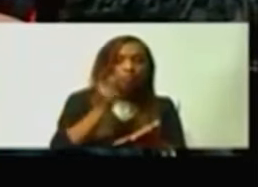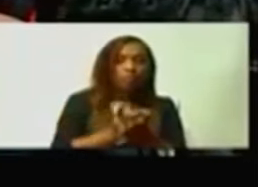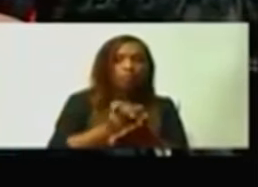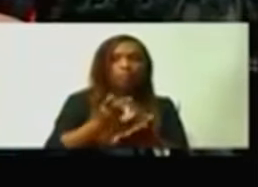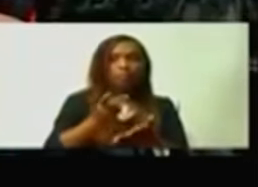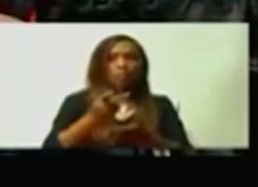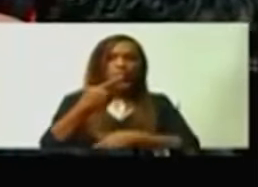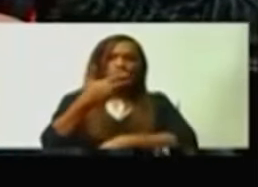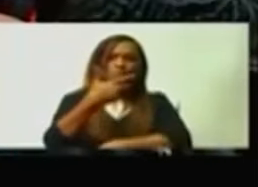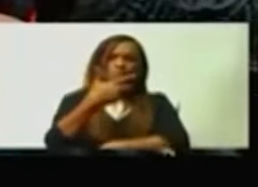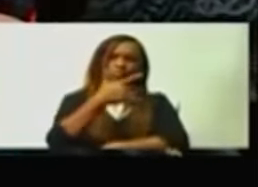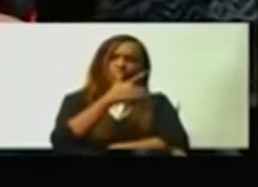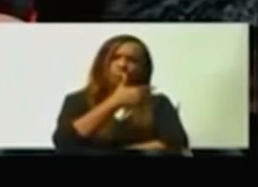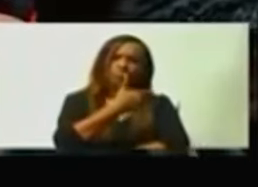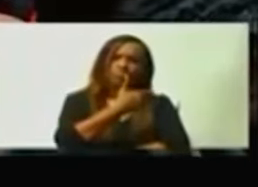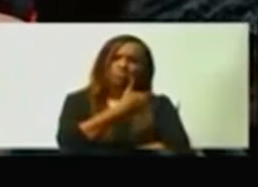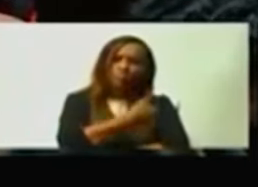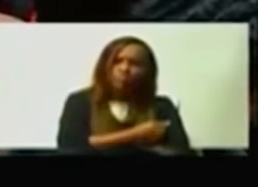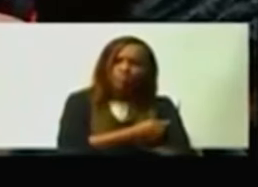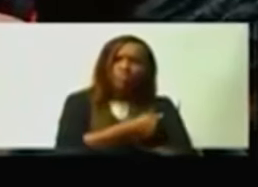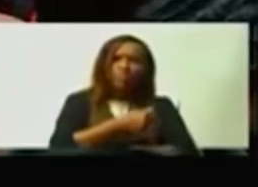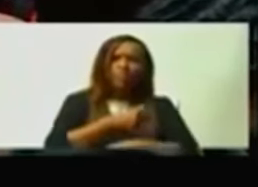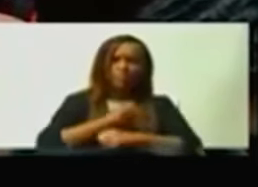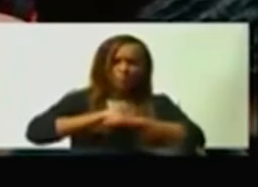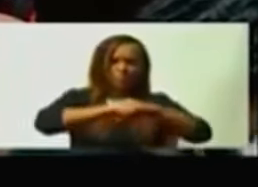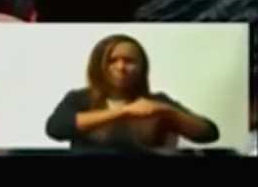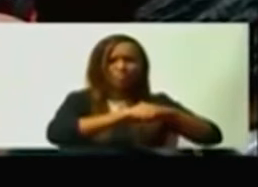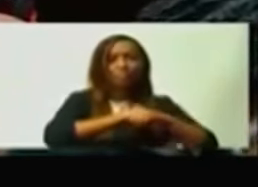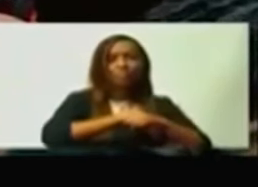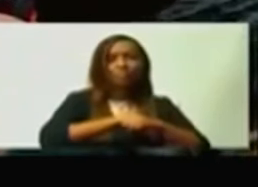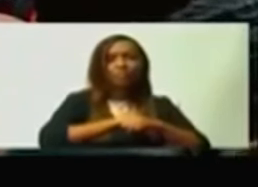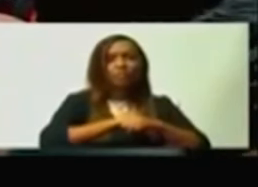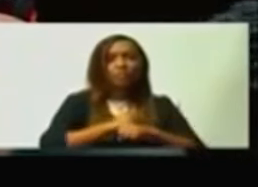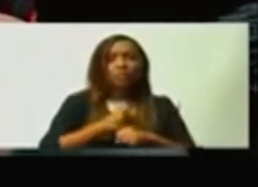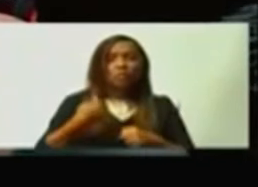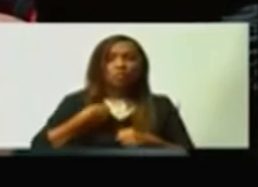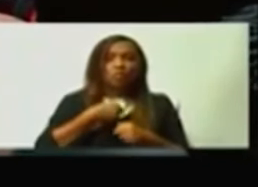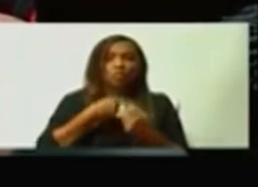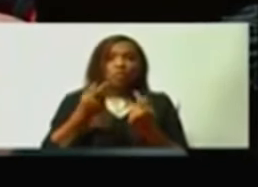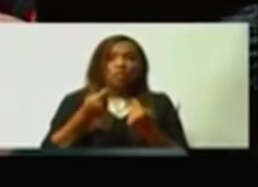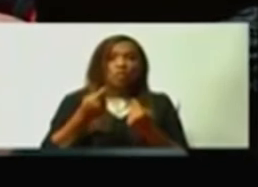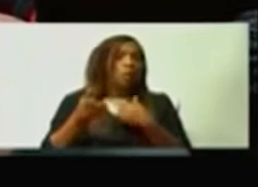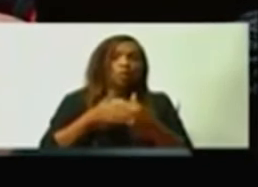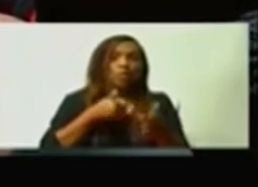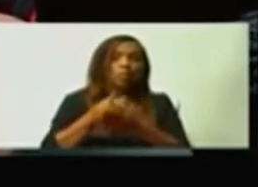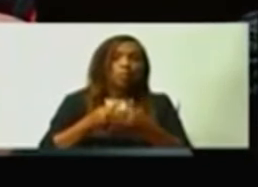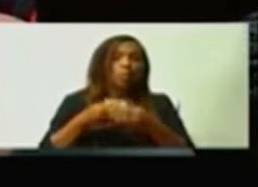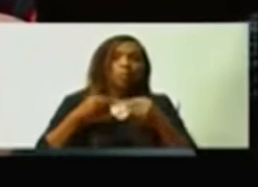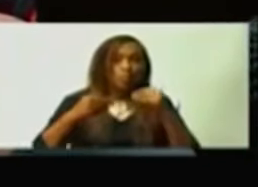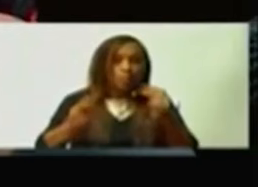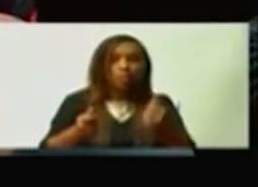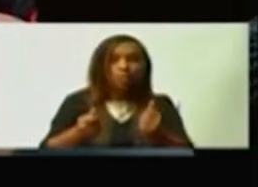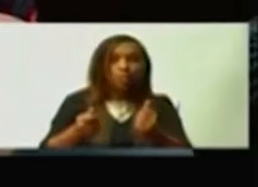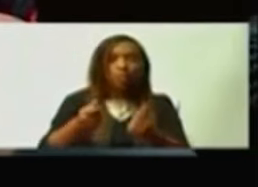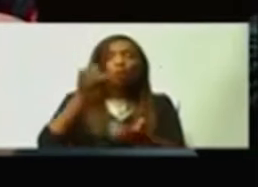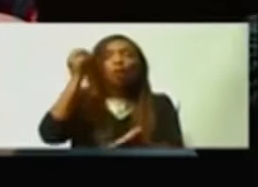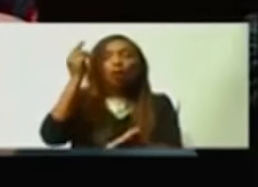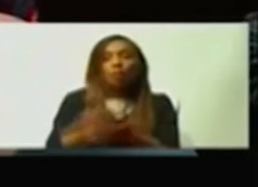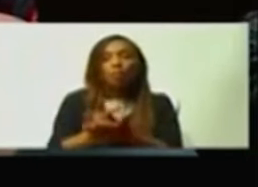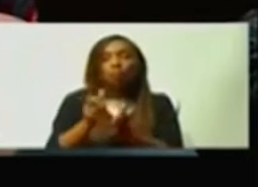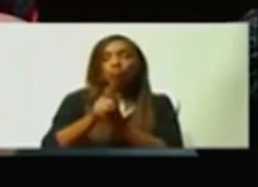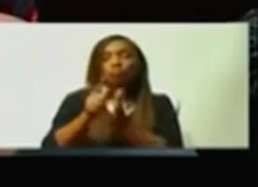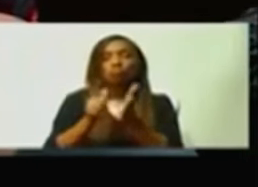el mundo entero estaba buscando vacunas. Entonces aprobamos una ley para flexibilizar las compras de esa vacuna, modificando la ley de compra y contrataciones. Pero después nos